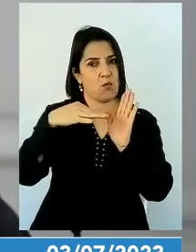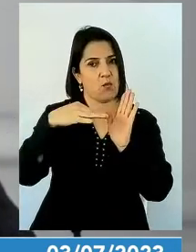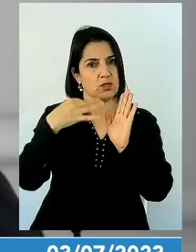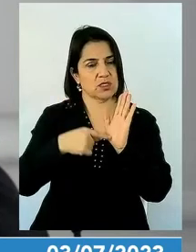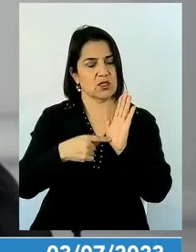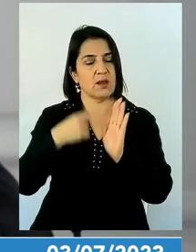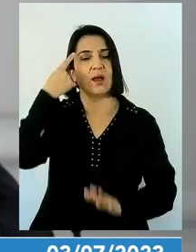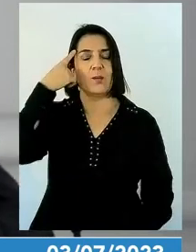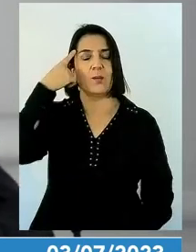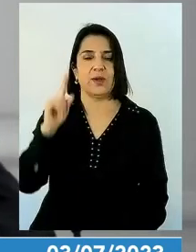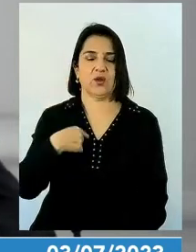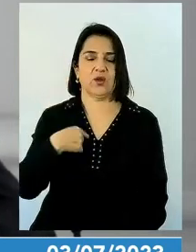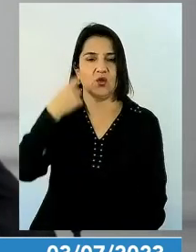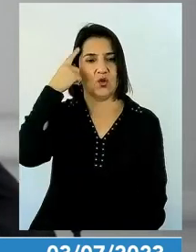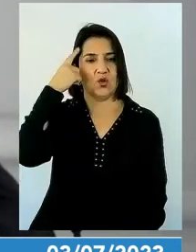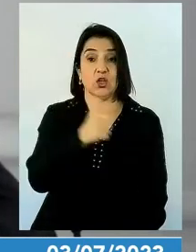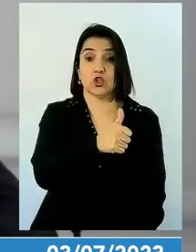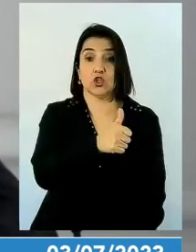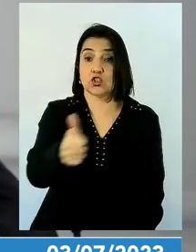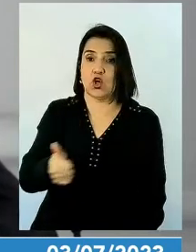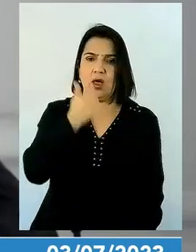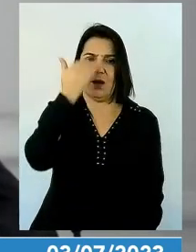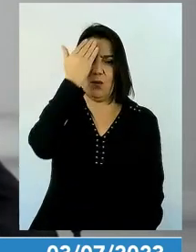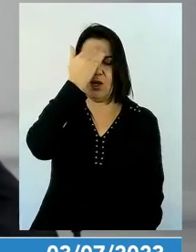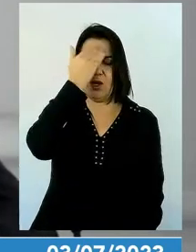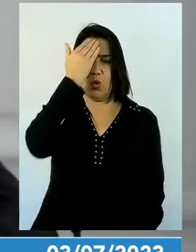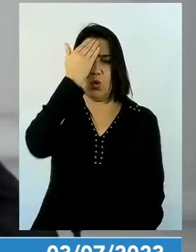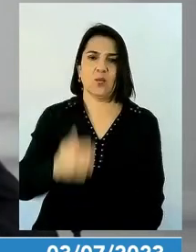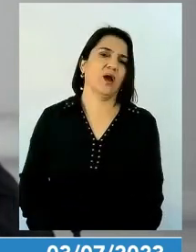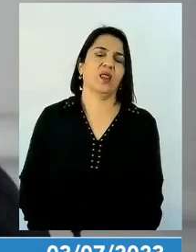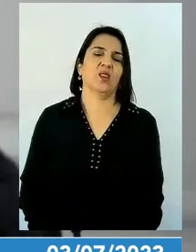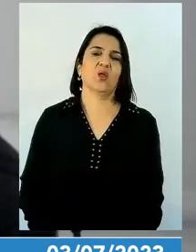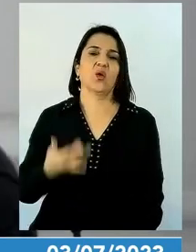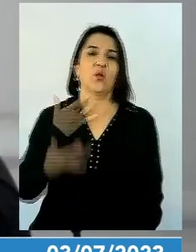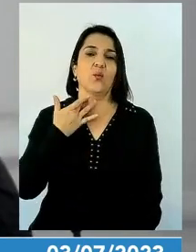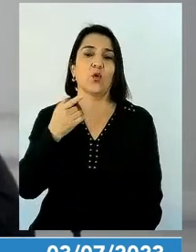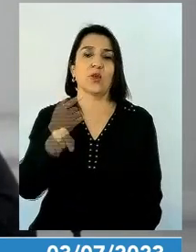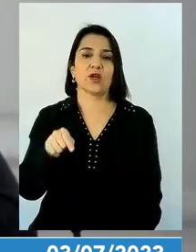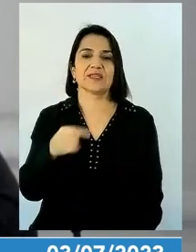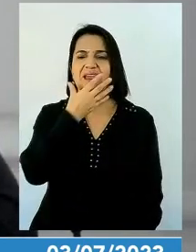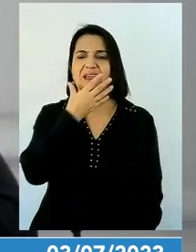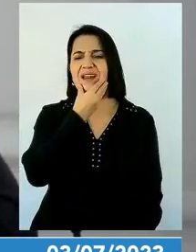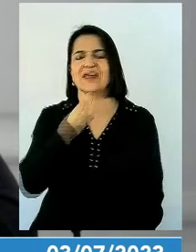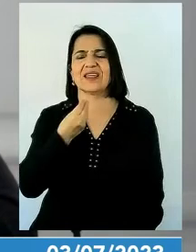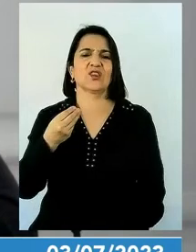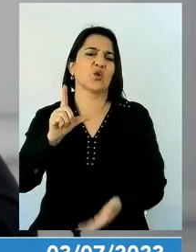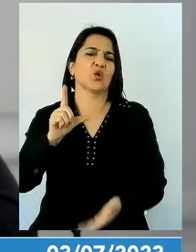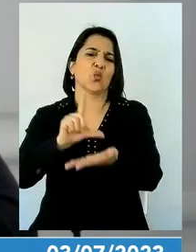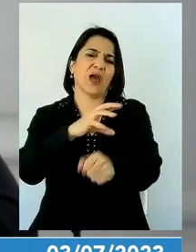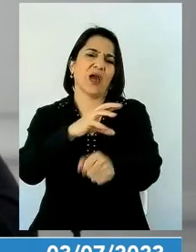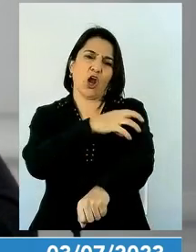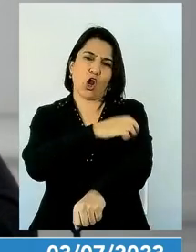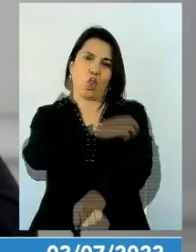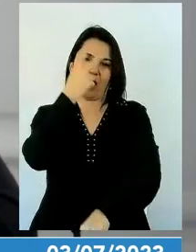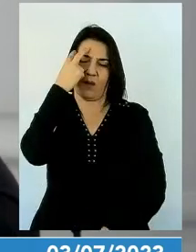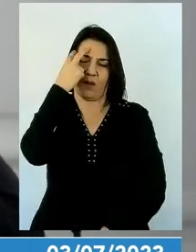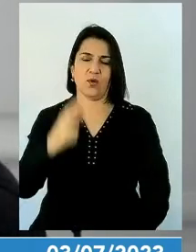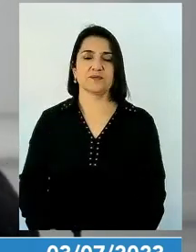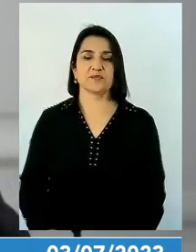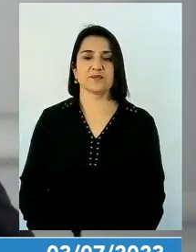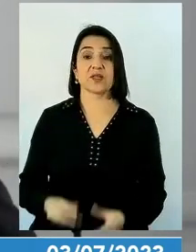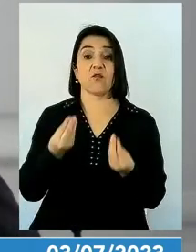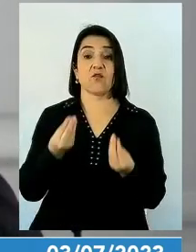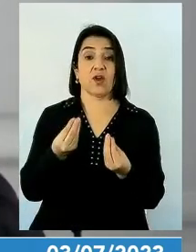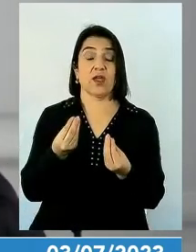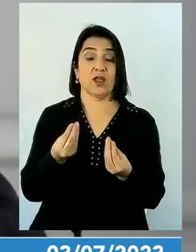que todos quedamos preocupados, sí. Sobre todo por esa linda zona de Coquimbo. Bueno, a continuación entonces vamos